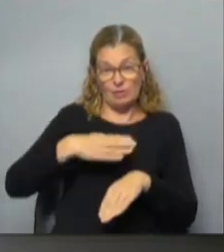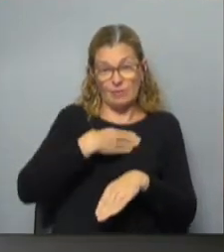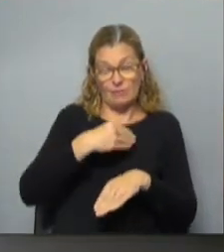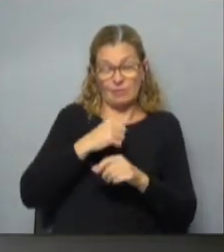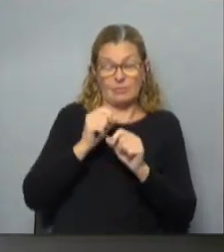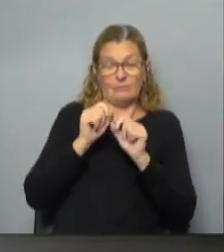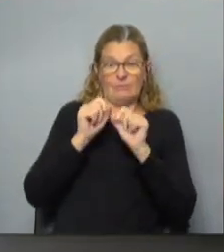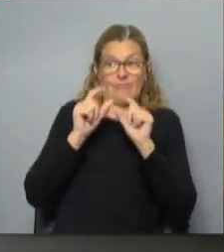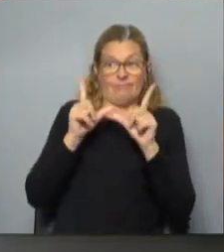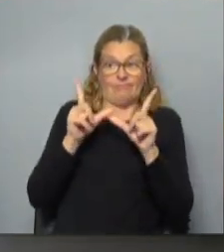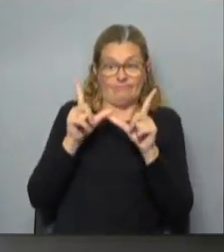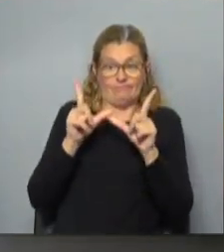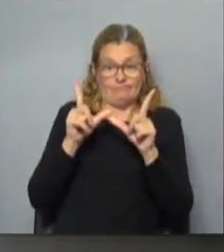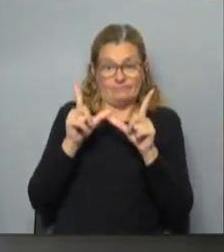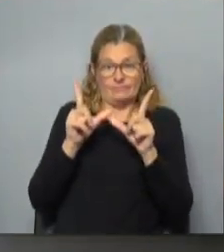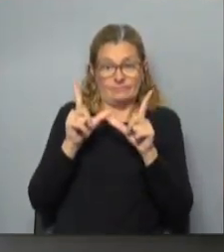impactando